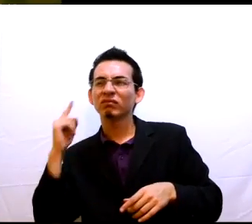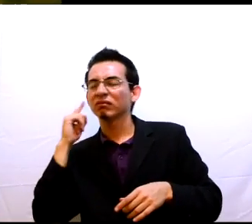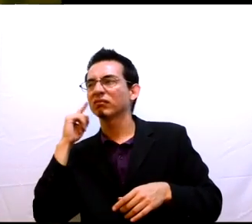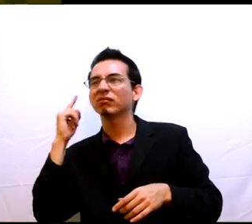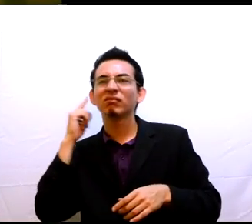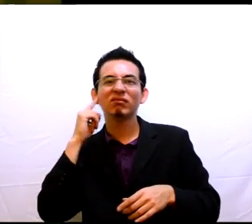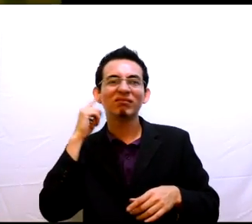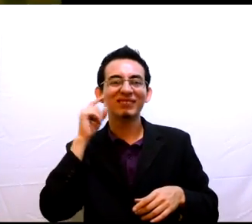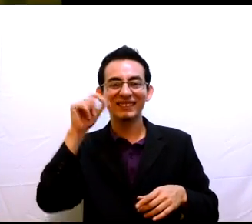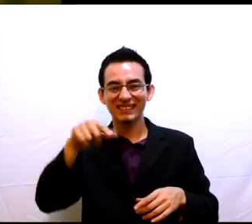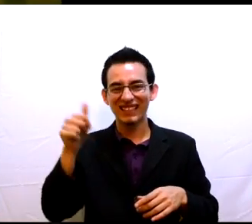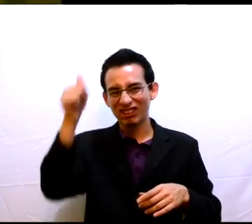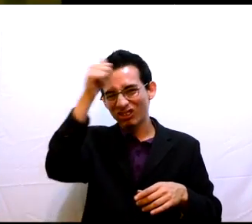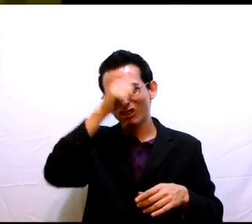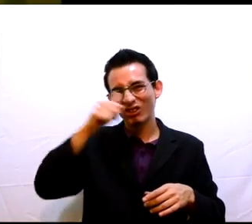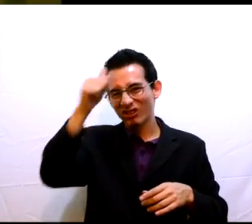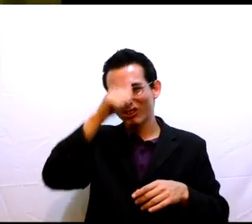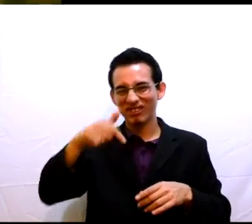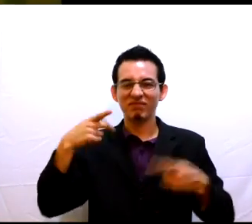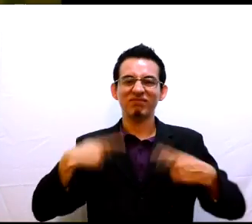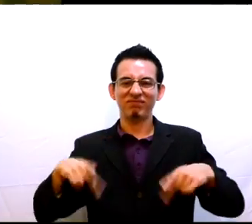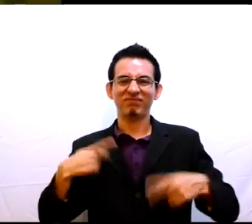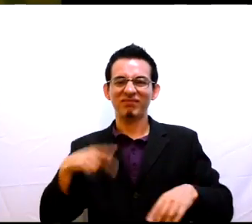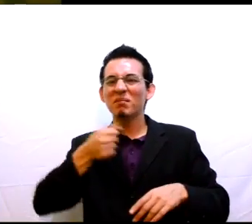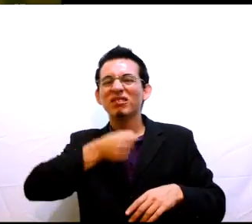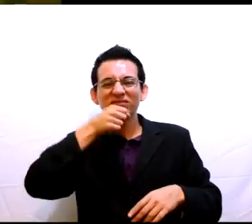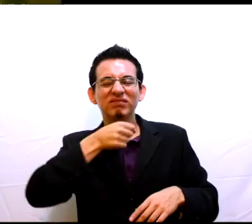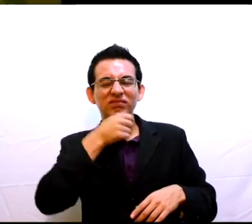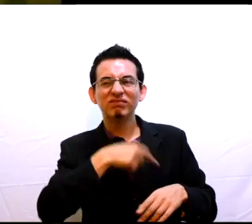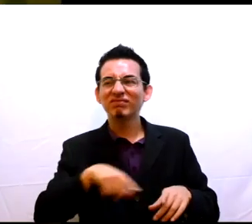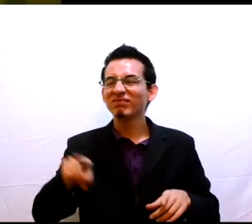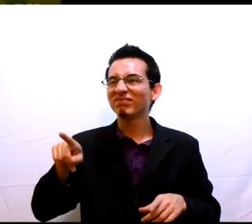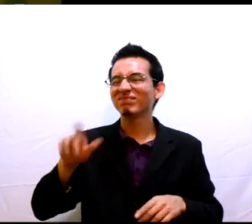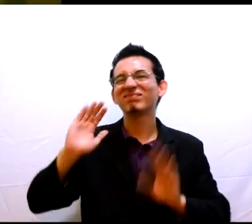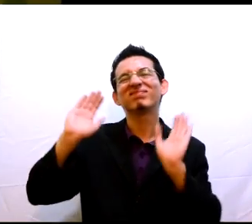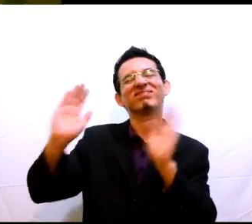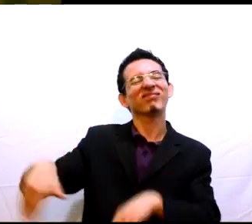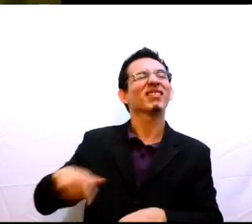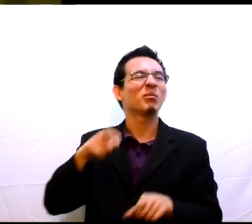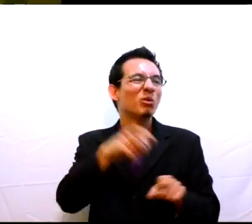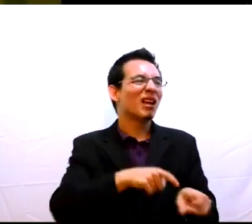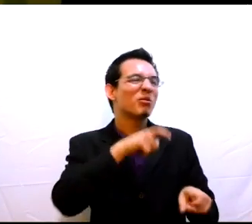fariseos que eran avaros y se burlaban de él